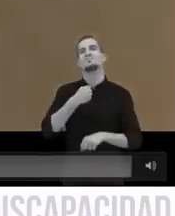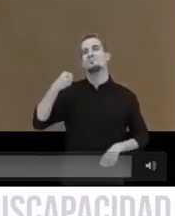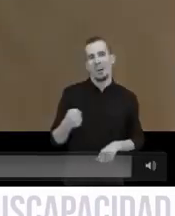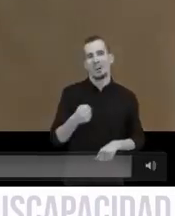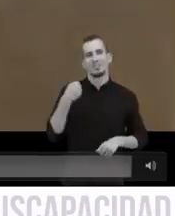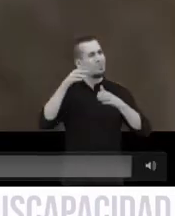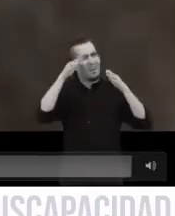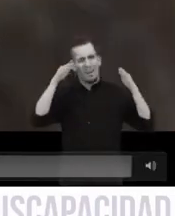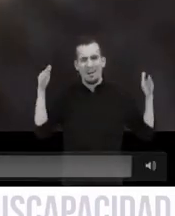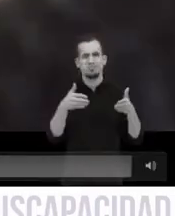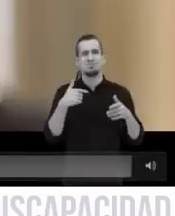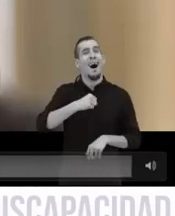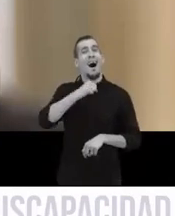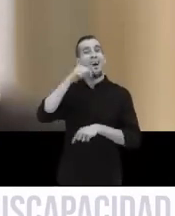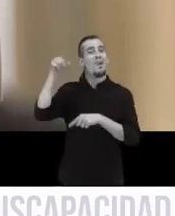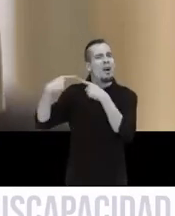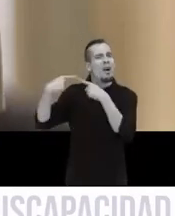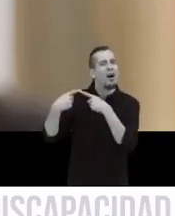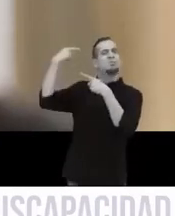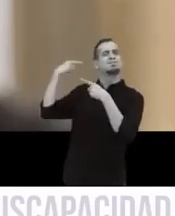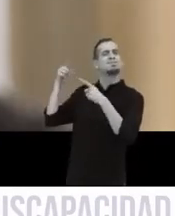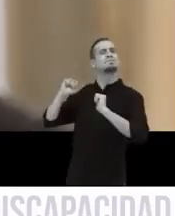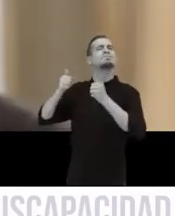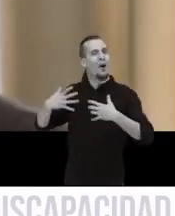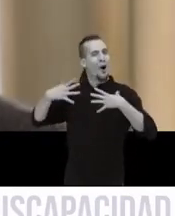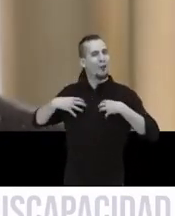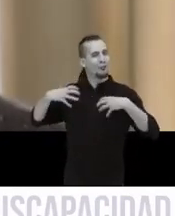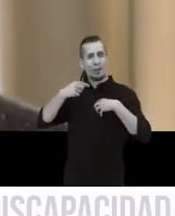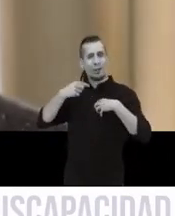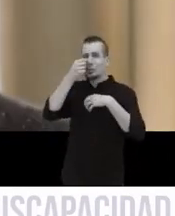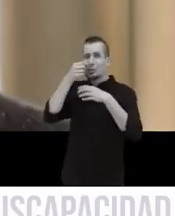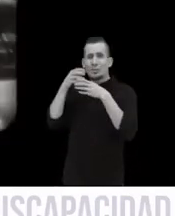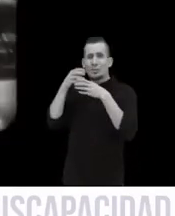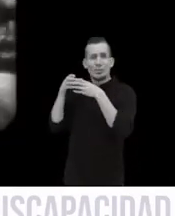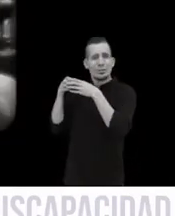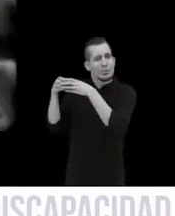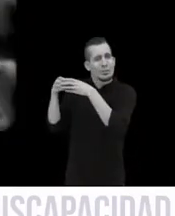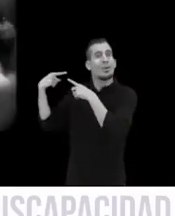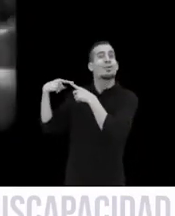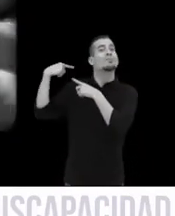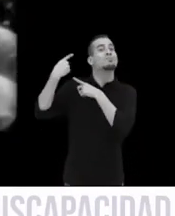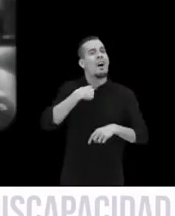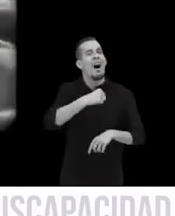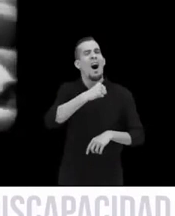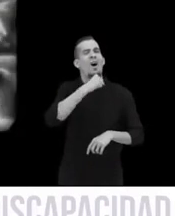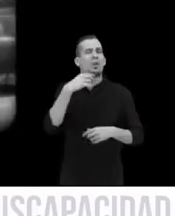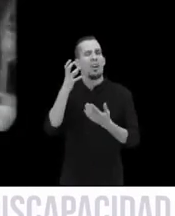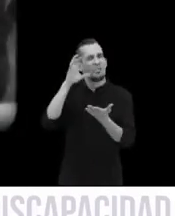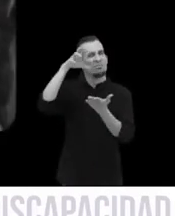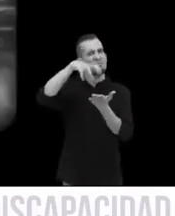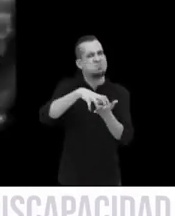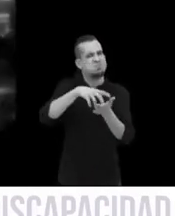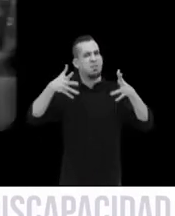se han dedicado al pastoreo mi bisabuelo fue el que empezó con unas cuantas ovejas mi abuelo amplió el establo